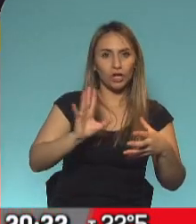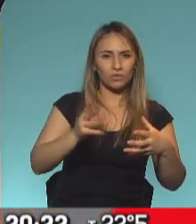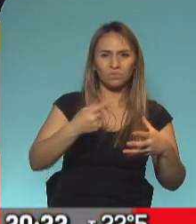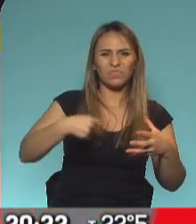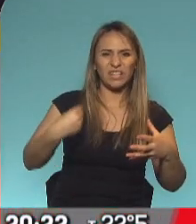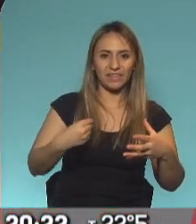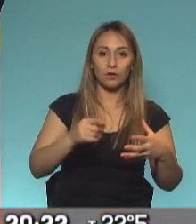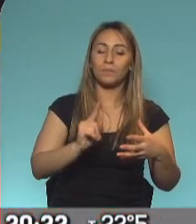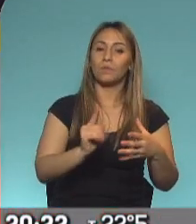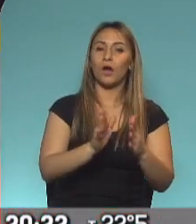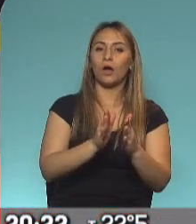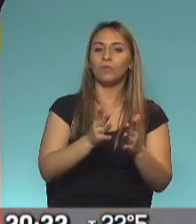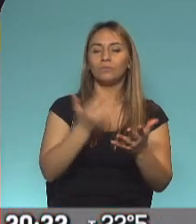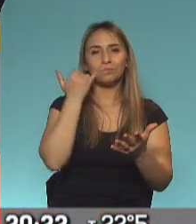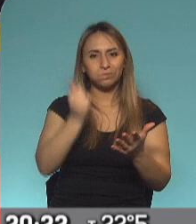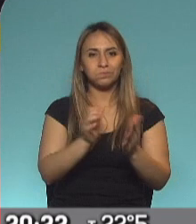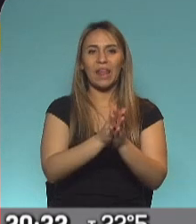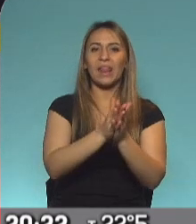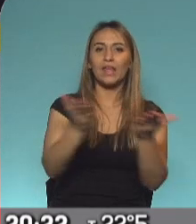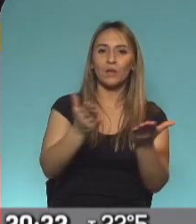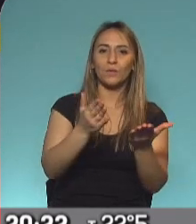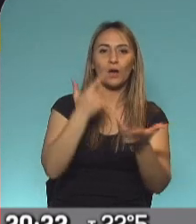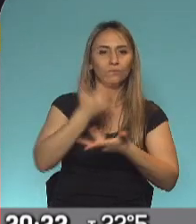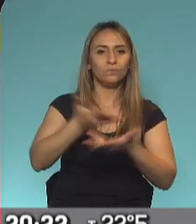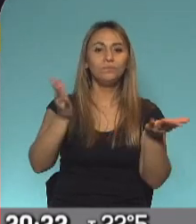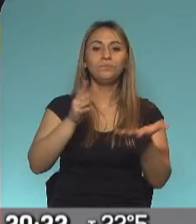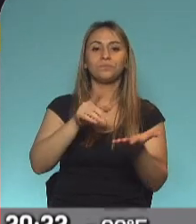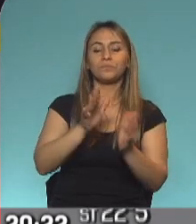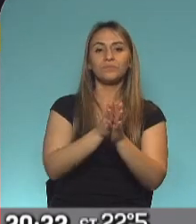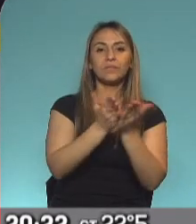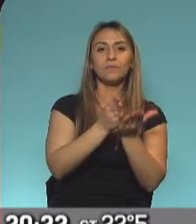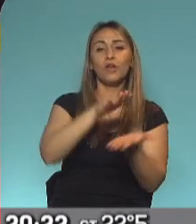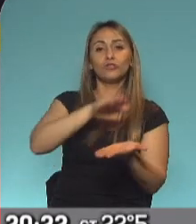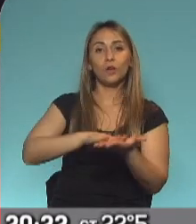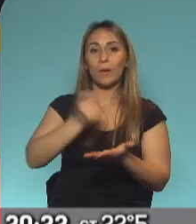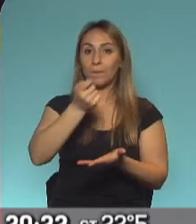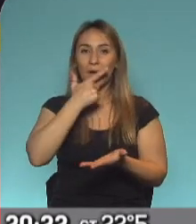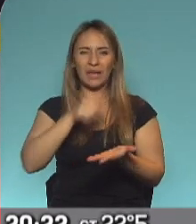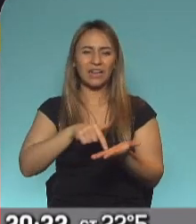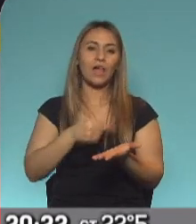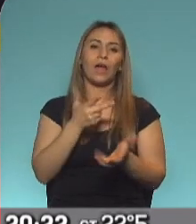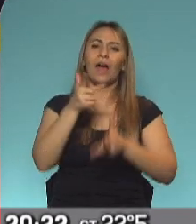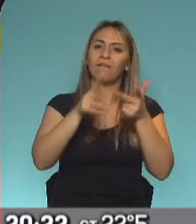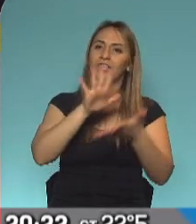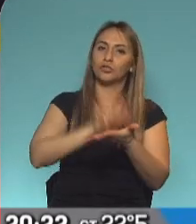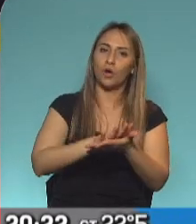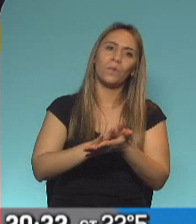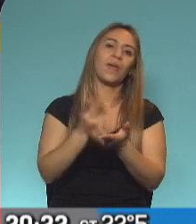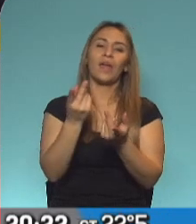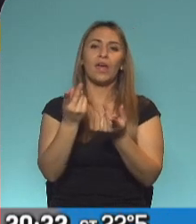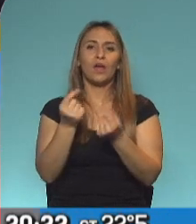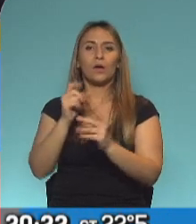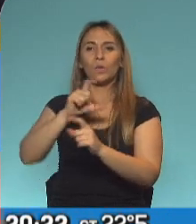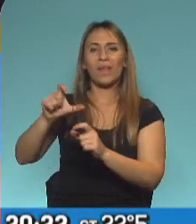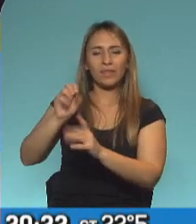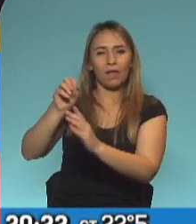que ya conocimos fragmentos, que ya está en algunas librerías, de Santiago O'Donnell sobre Macri. Habla de las cuentas offshore, habla de SOCMA, imagino que